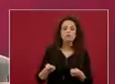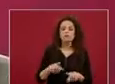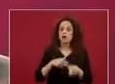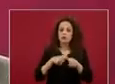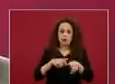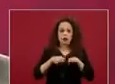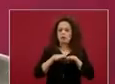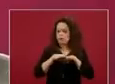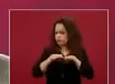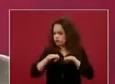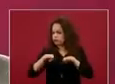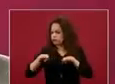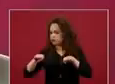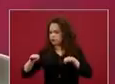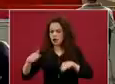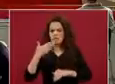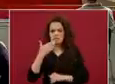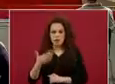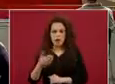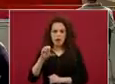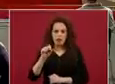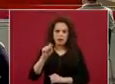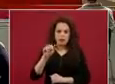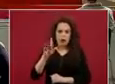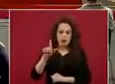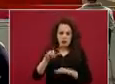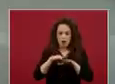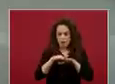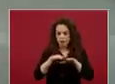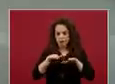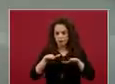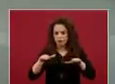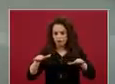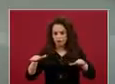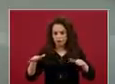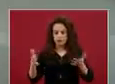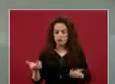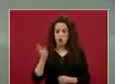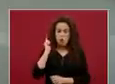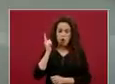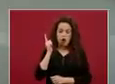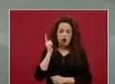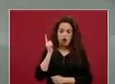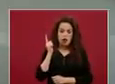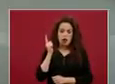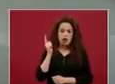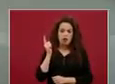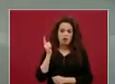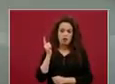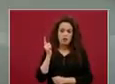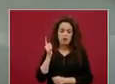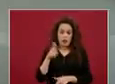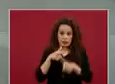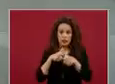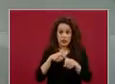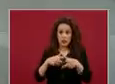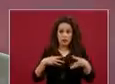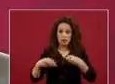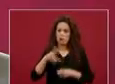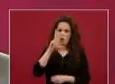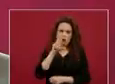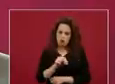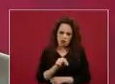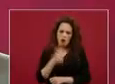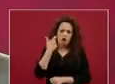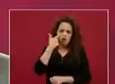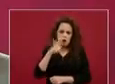una meseta, en una continua transmisión. No es deseable ni desde luego alentador que continúe la transmisión, pero